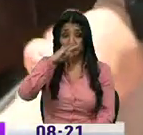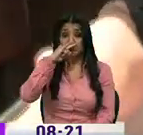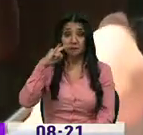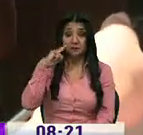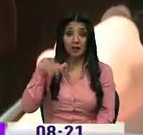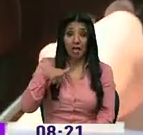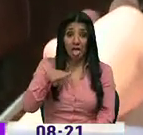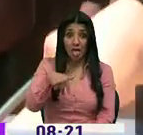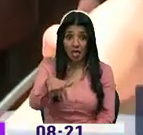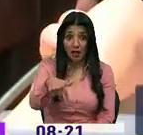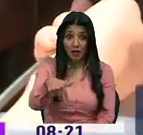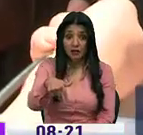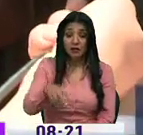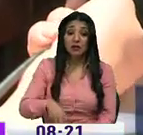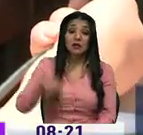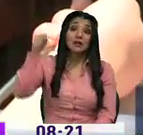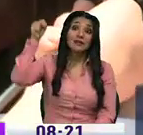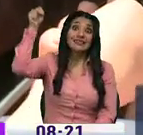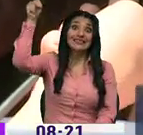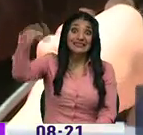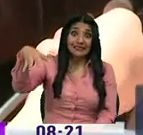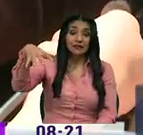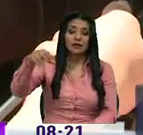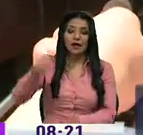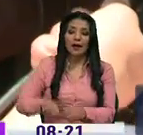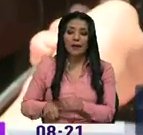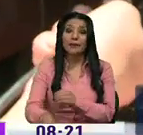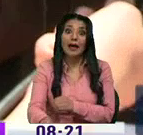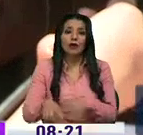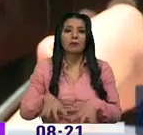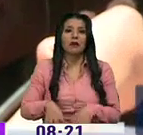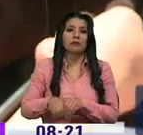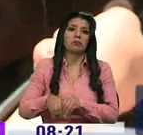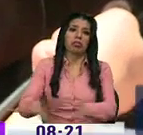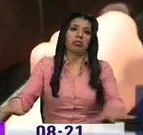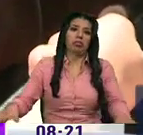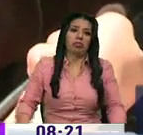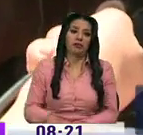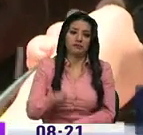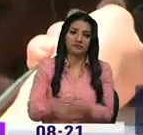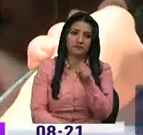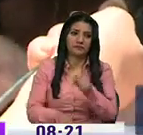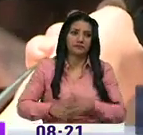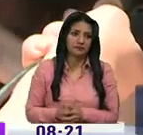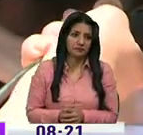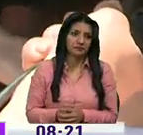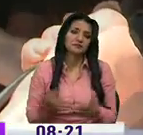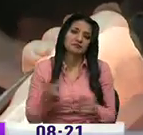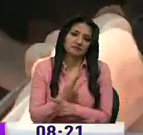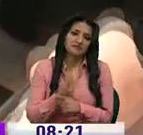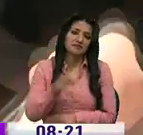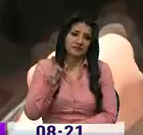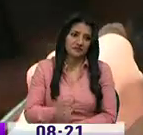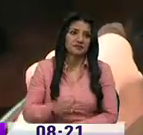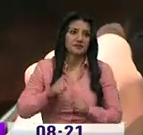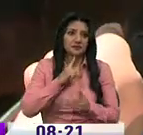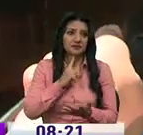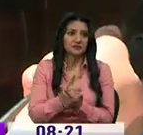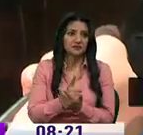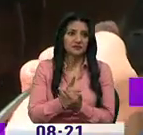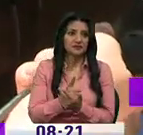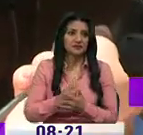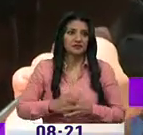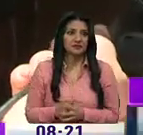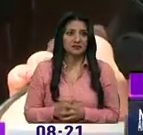como no avanzan a llegar a los tachos a la parte, dejan la parte de abajo y los perros destruyen. Y la delincuencia sí hay bastante. Es casi